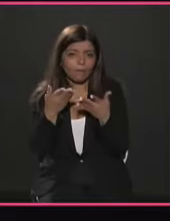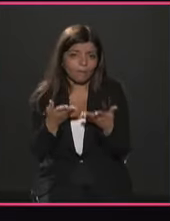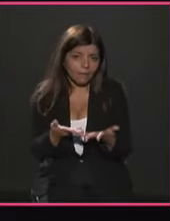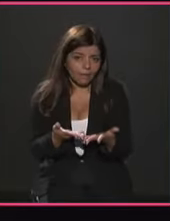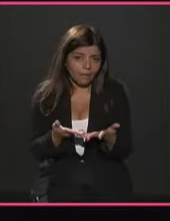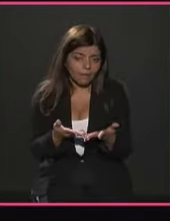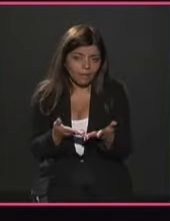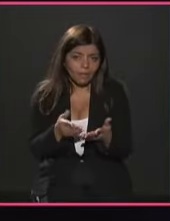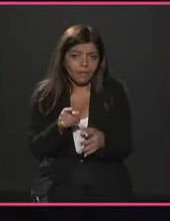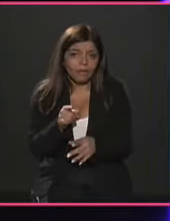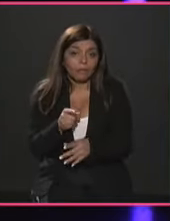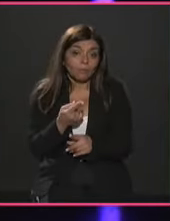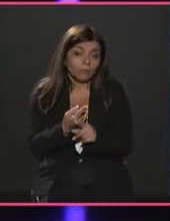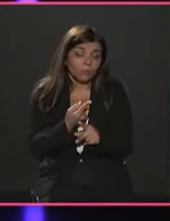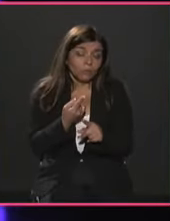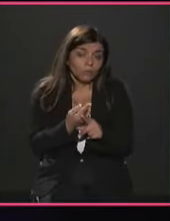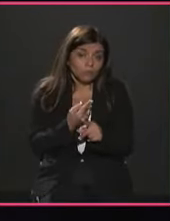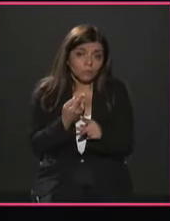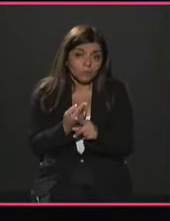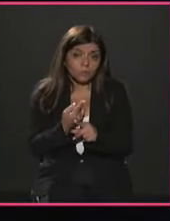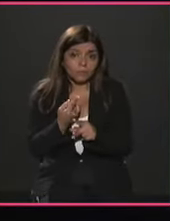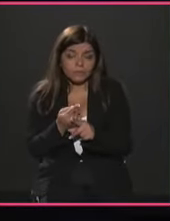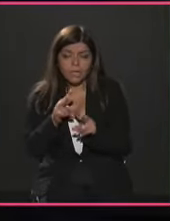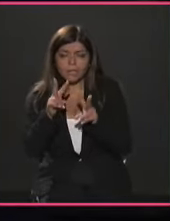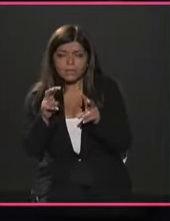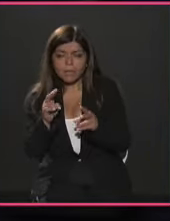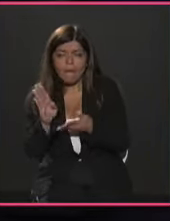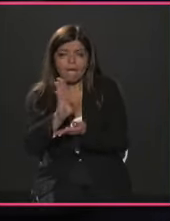a hablar de la biomédica